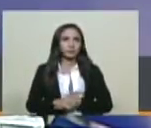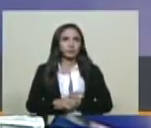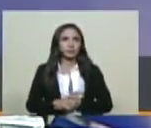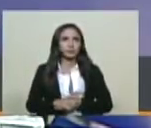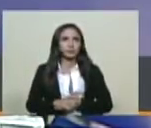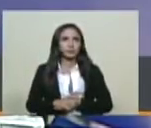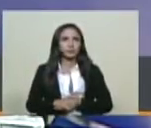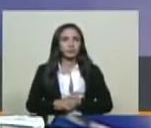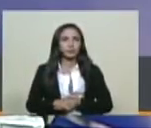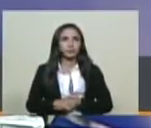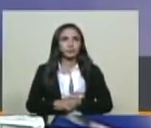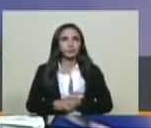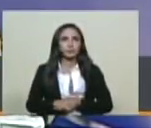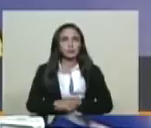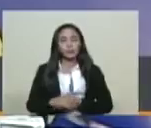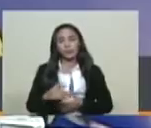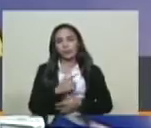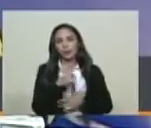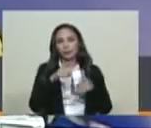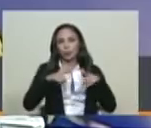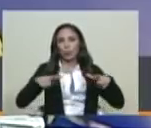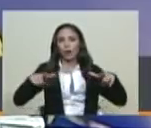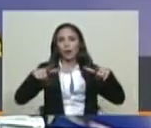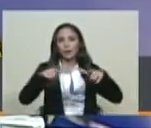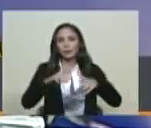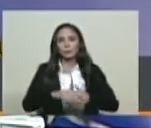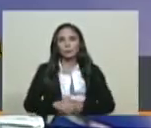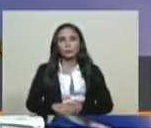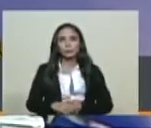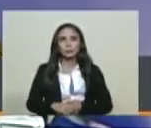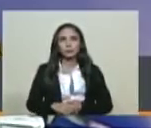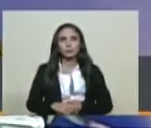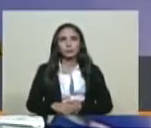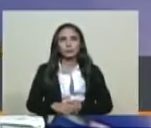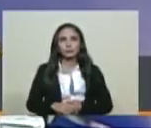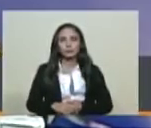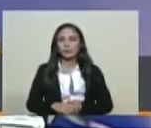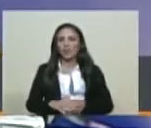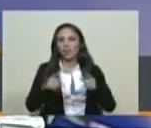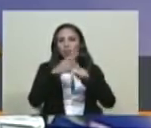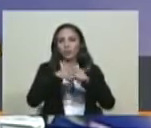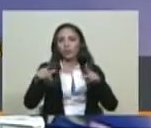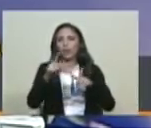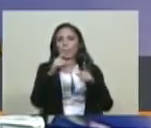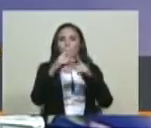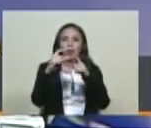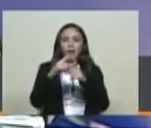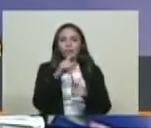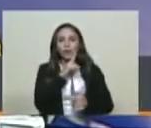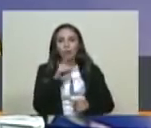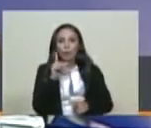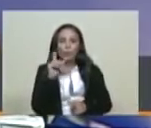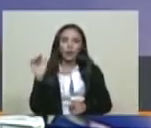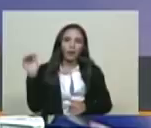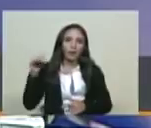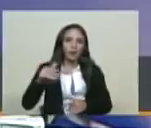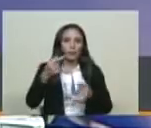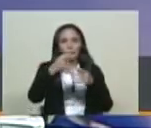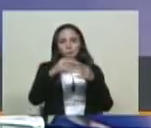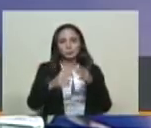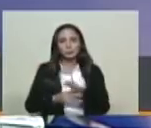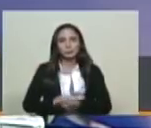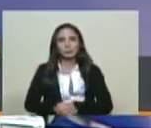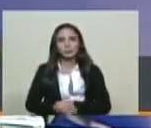tierras de agua dicen que es, y también maya, Nicaragua, Aragua, Nicaragua, Aragua, Aragua.